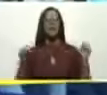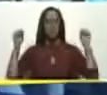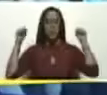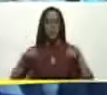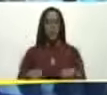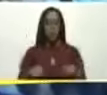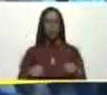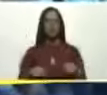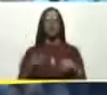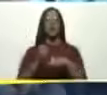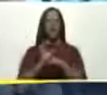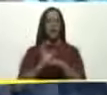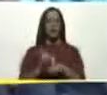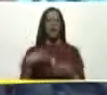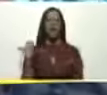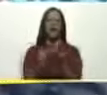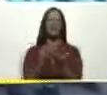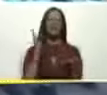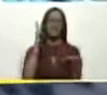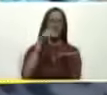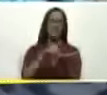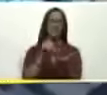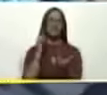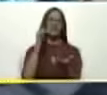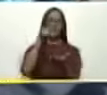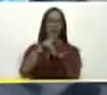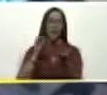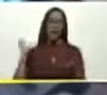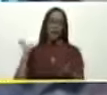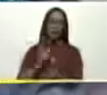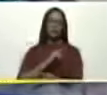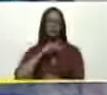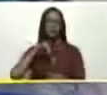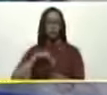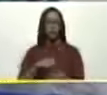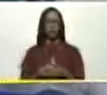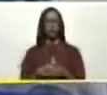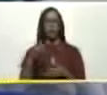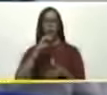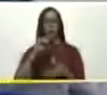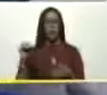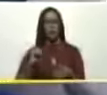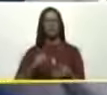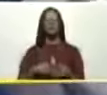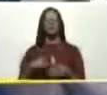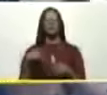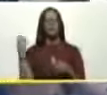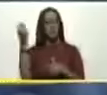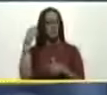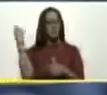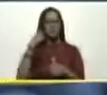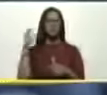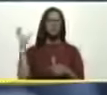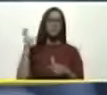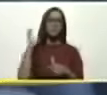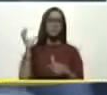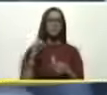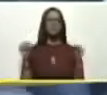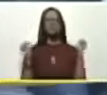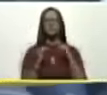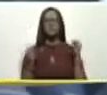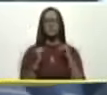Ecuador. Hasta allá llegamos, los guayaneses, los orientales, los llaneros, los caraqueños, los